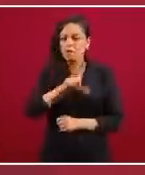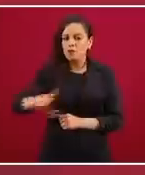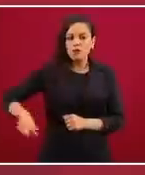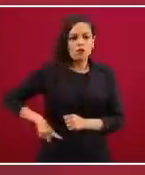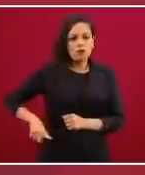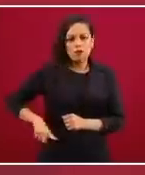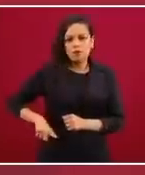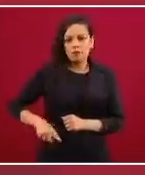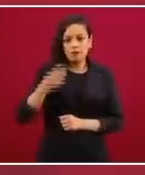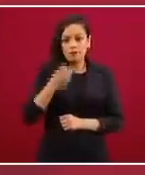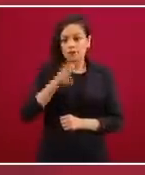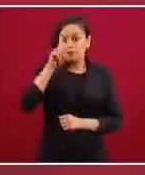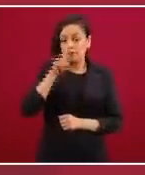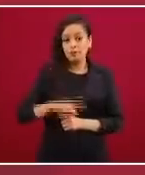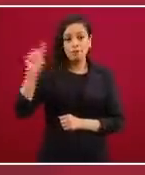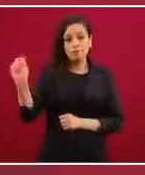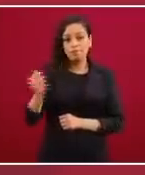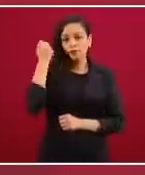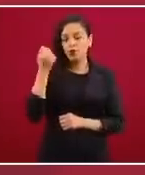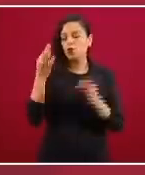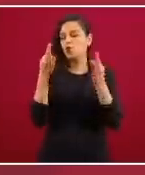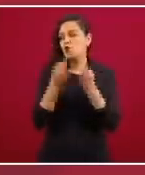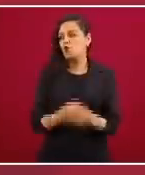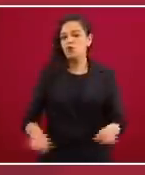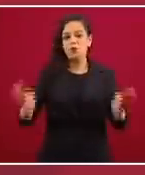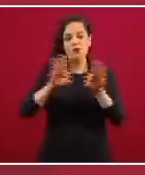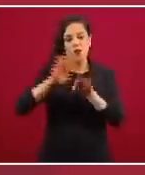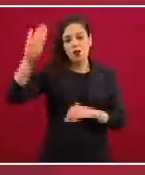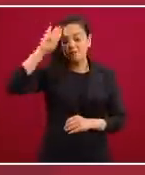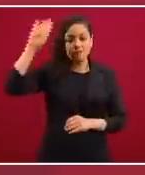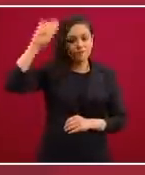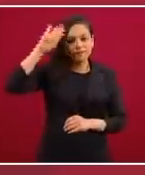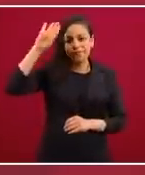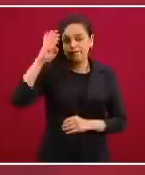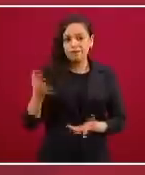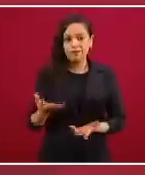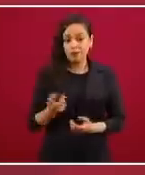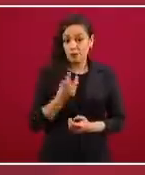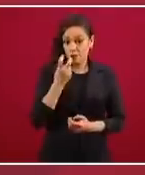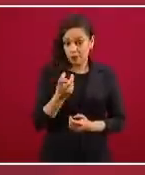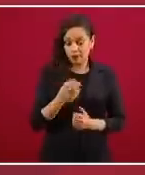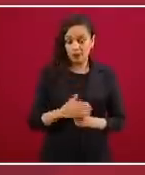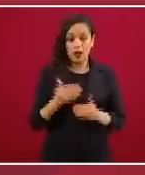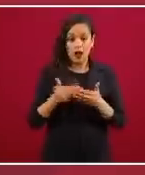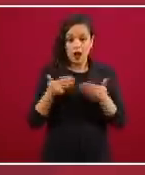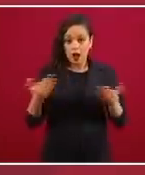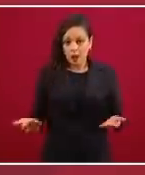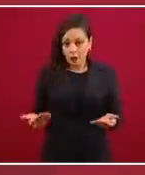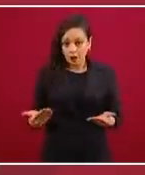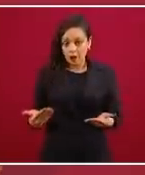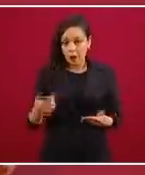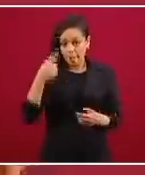un atributo técnico extraordinariamente importante. Por esa razón, hemos puesto a disposición del